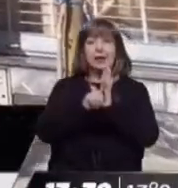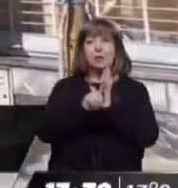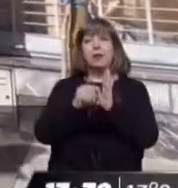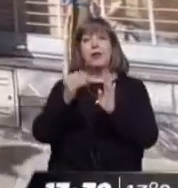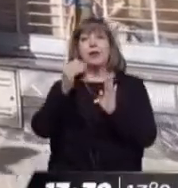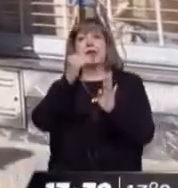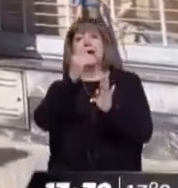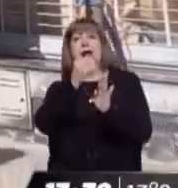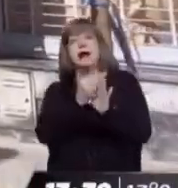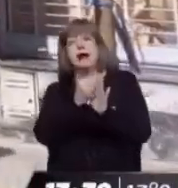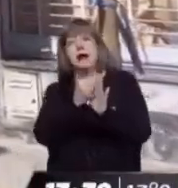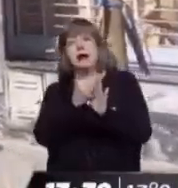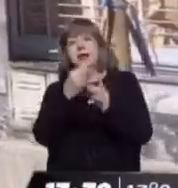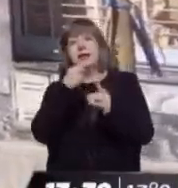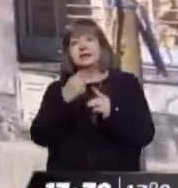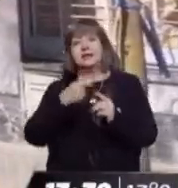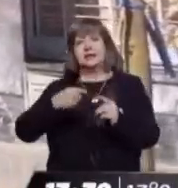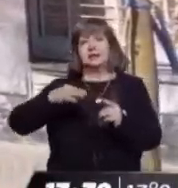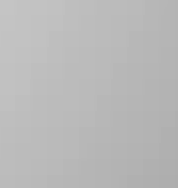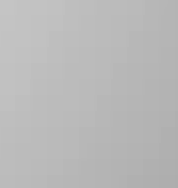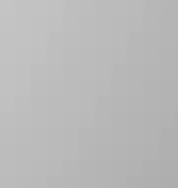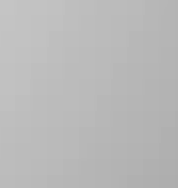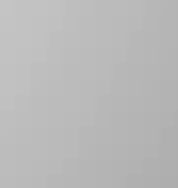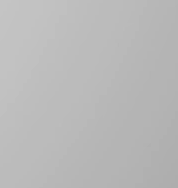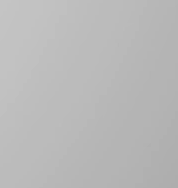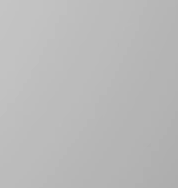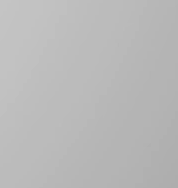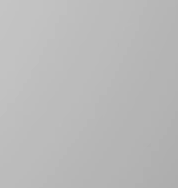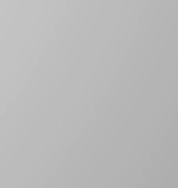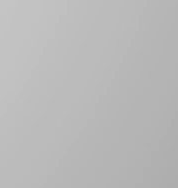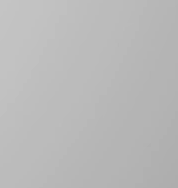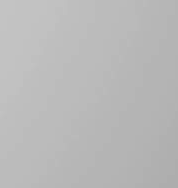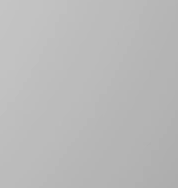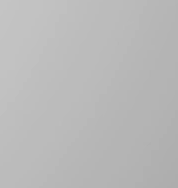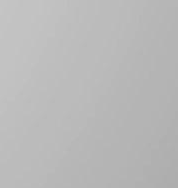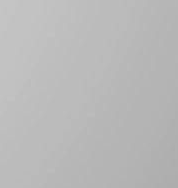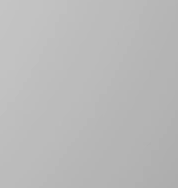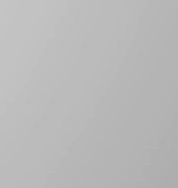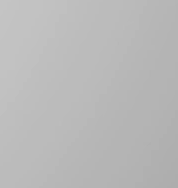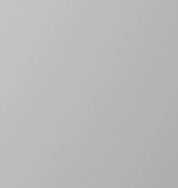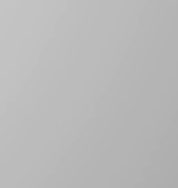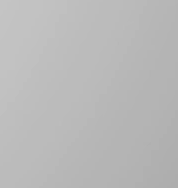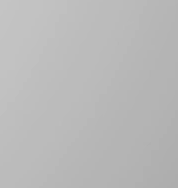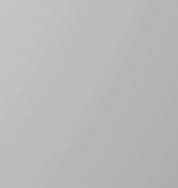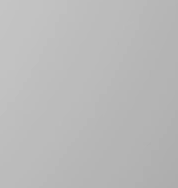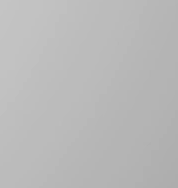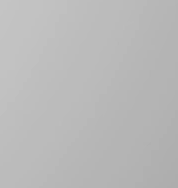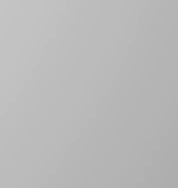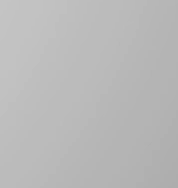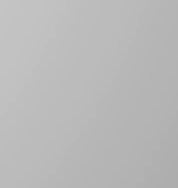Entonces puede vetar, por ejemplo, la parte de los salarios y dejar la parte de la inflación.